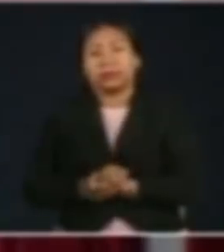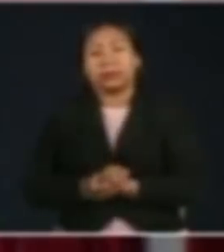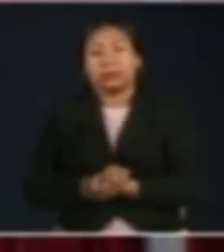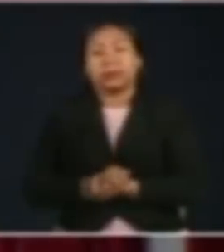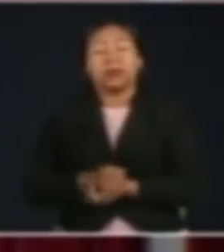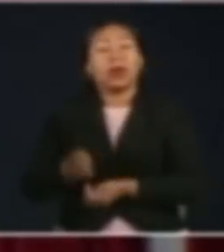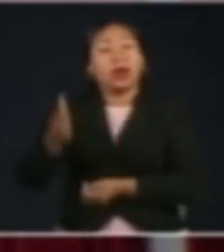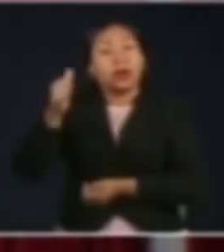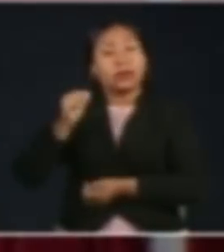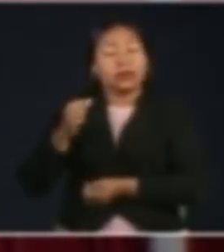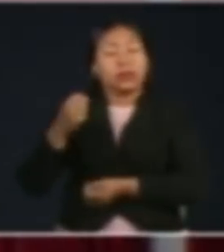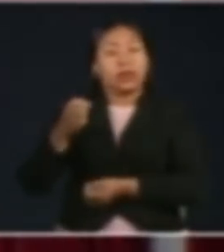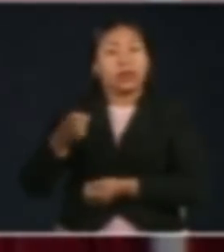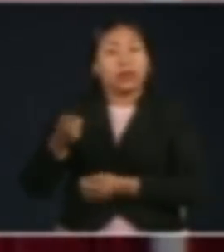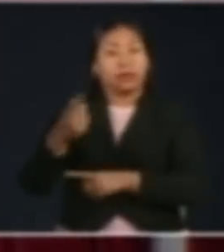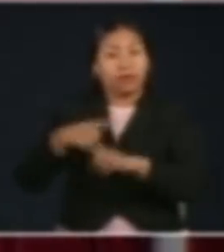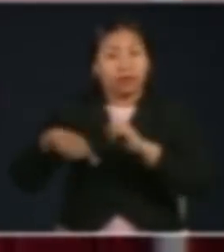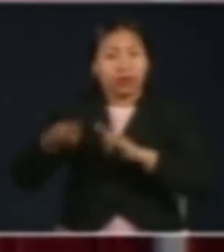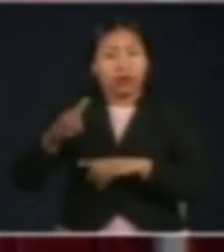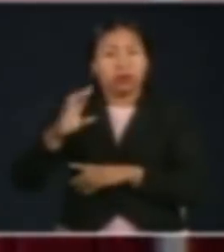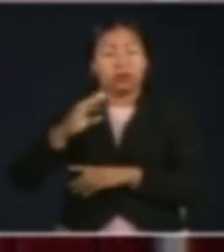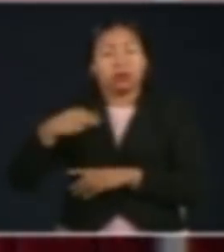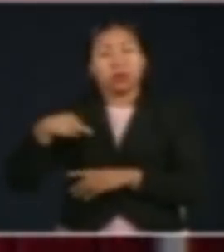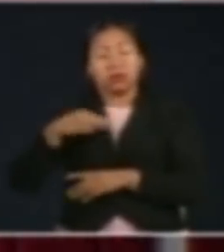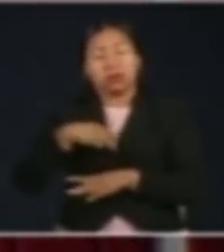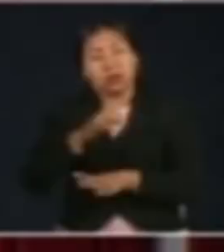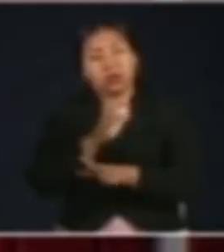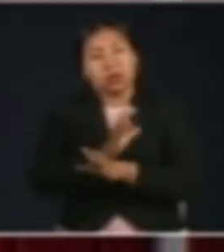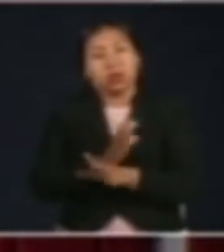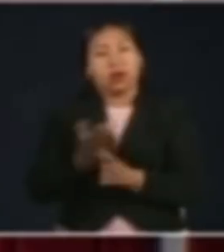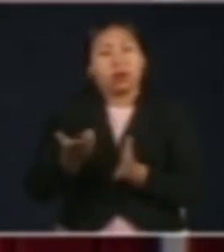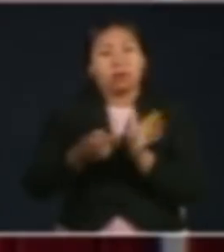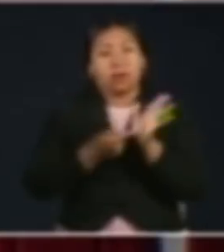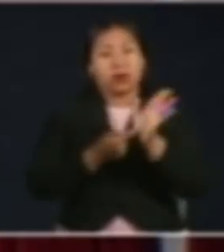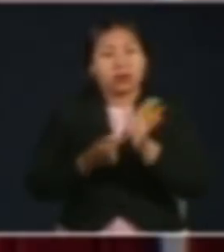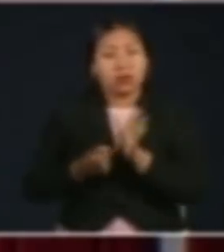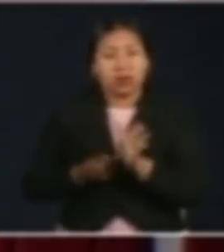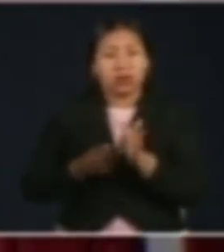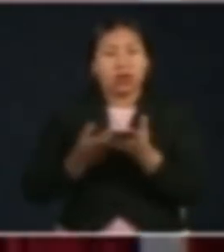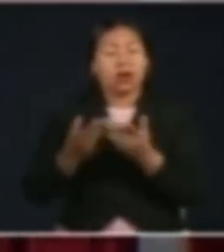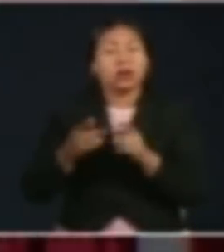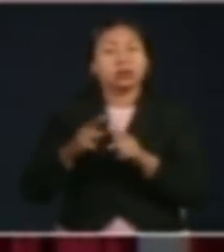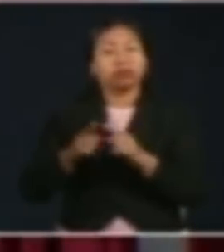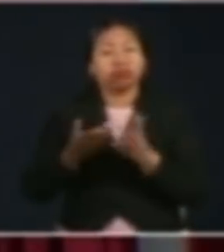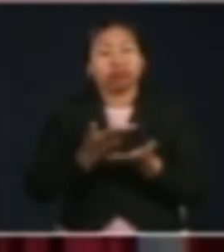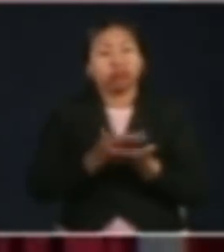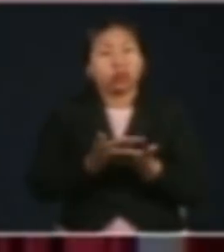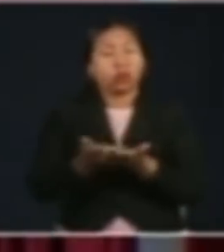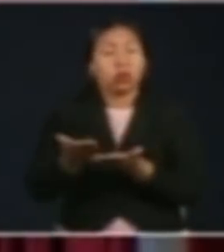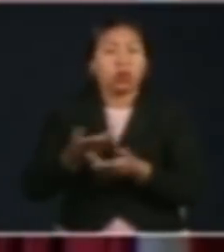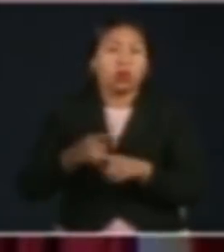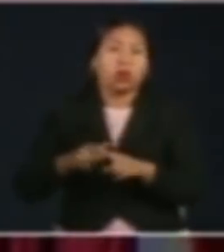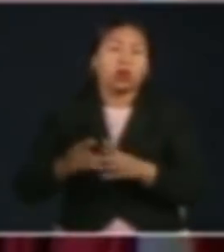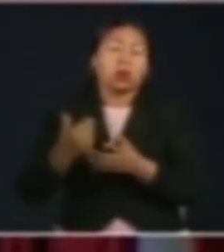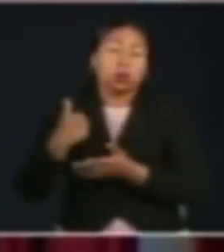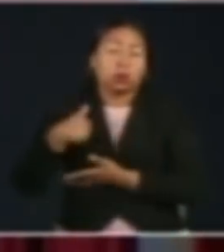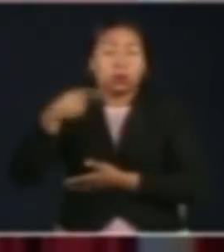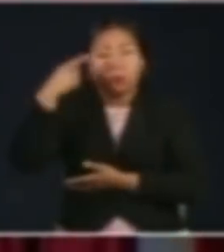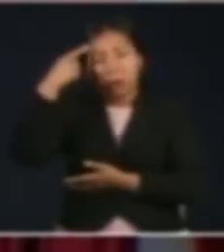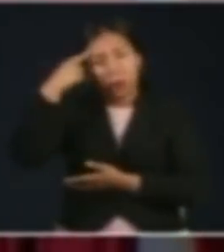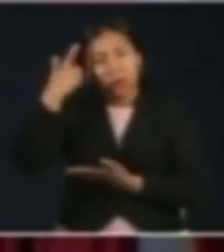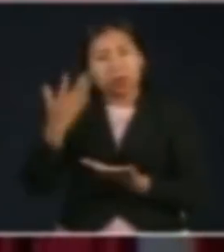Ayer vino el ministro de Seguridad a presentar las memorias. Y yo creo